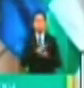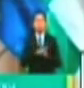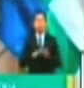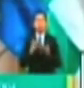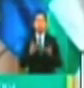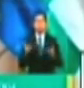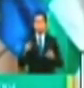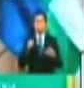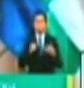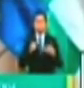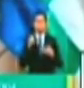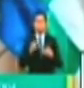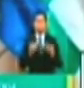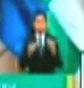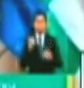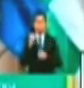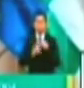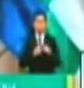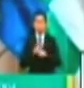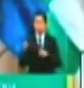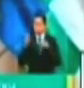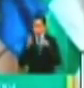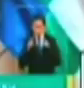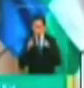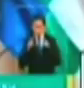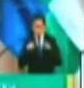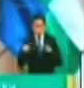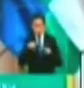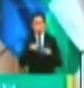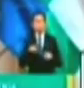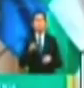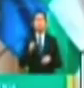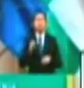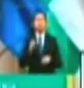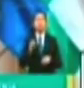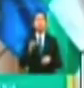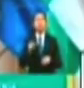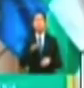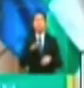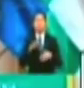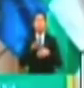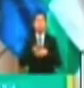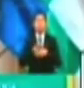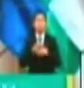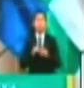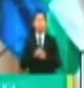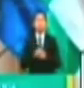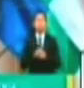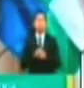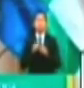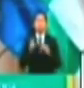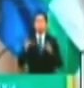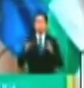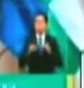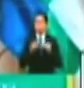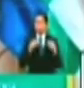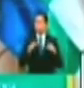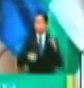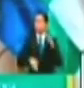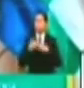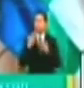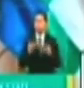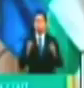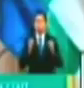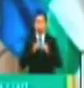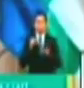por hecho prácticamente. Sin embargo, las autoridades chinas han señalado lo que nuestro presidente nos ha informado. Lo que queda de aquí en